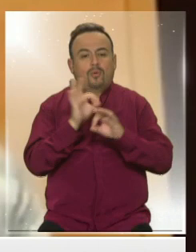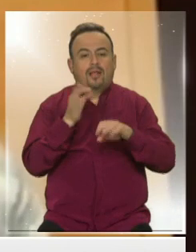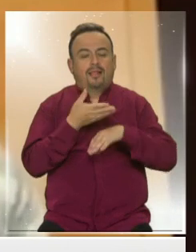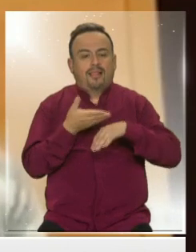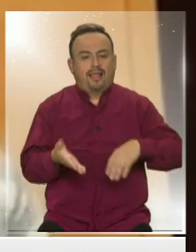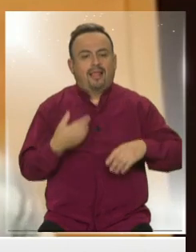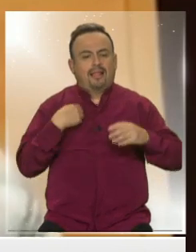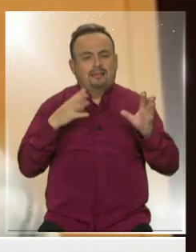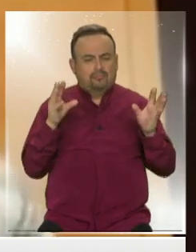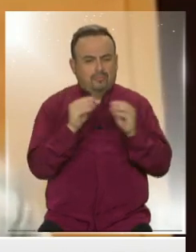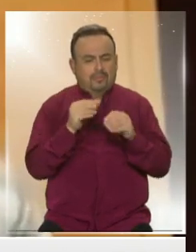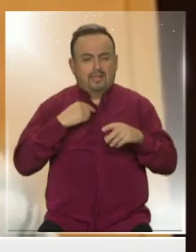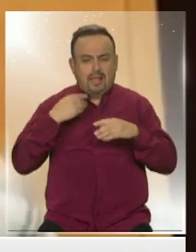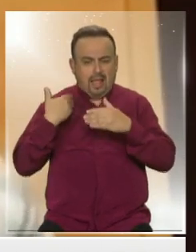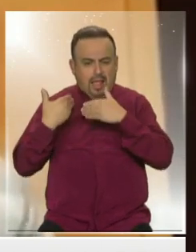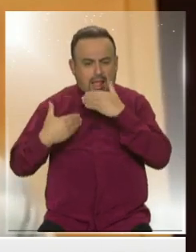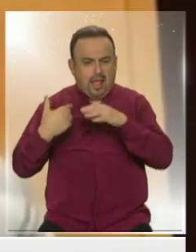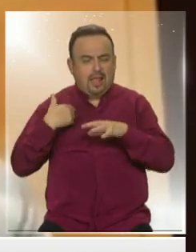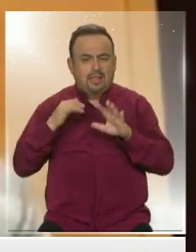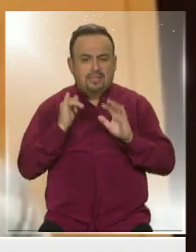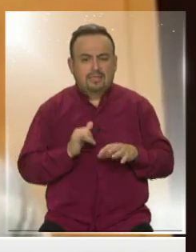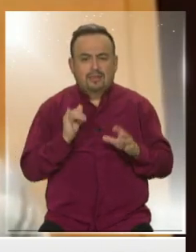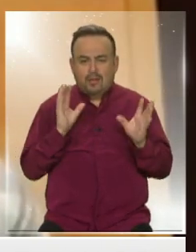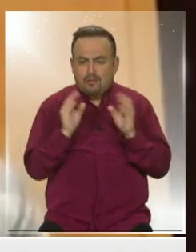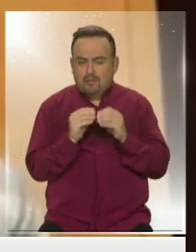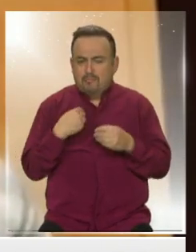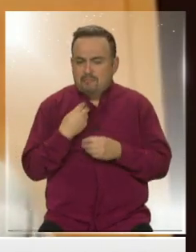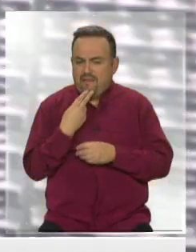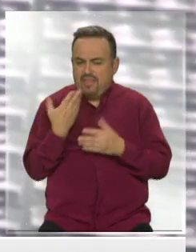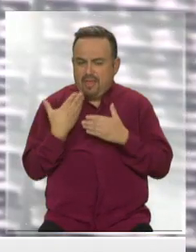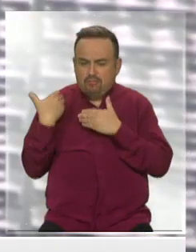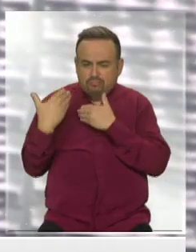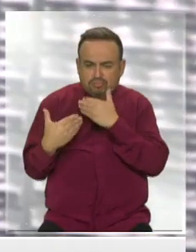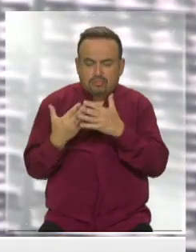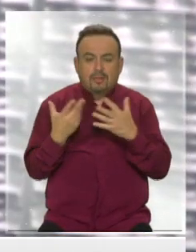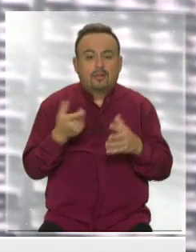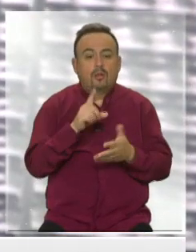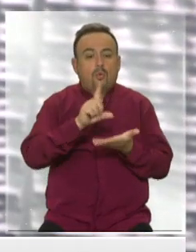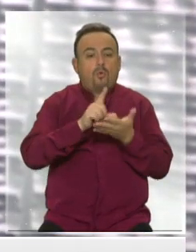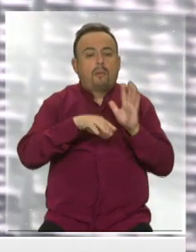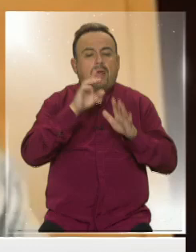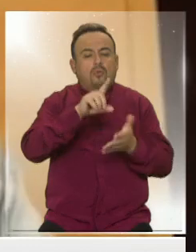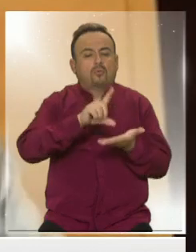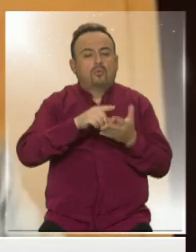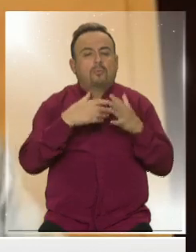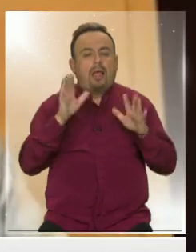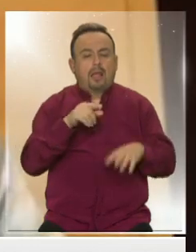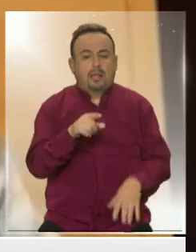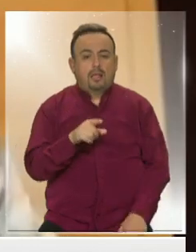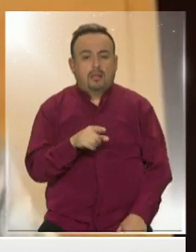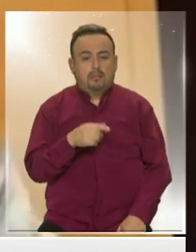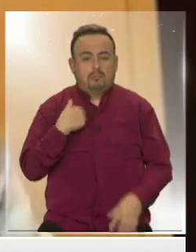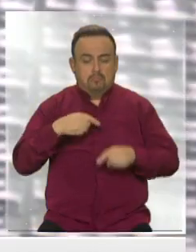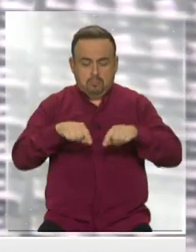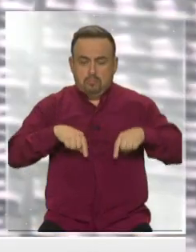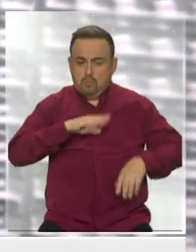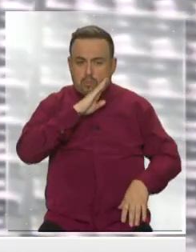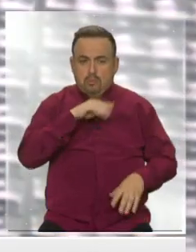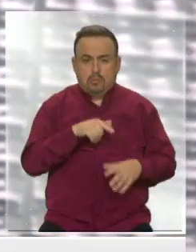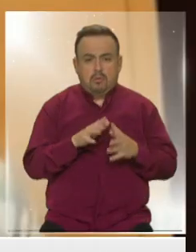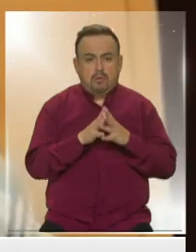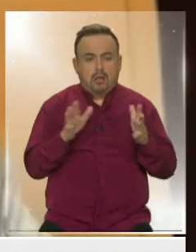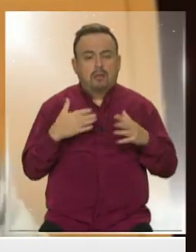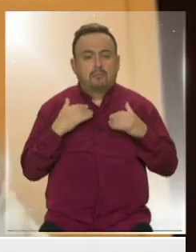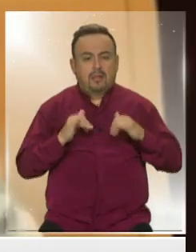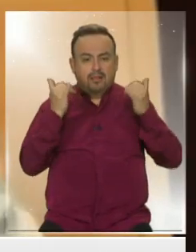seguir haciendo resúmenes. Yo cada cierto tiempo hago un poco resumen de lo que ha sido mi vida. ¿En qué lugar de la casa pasa más tiempo? En mi habitación. Ahora me